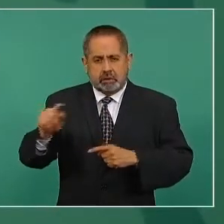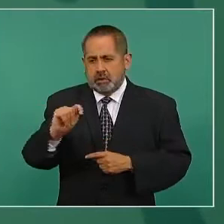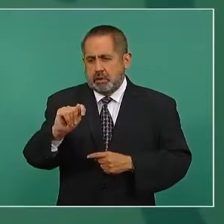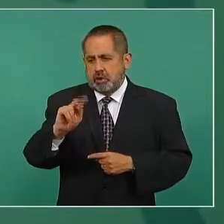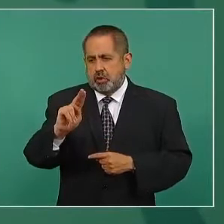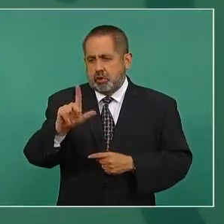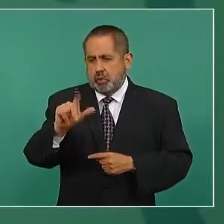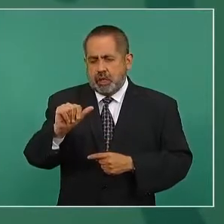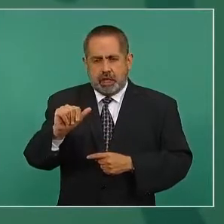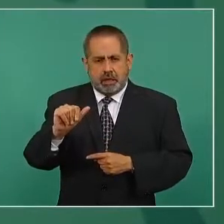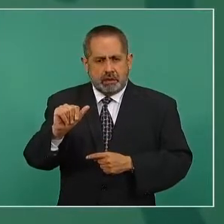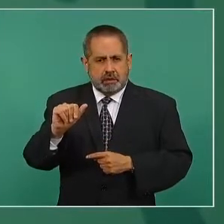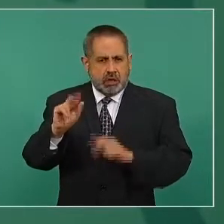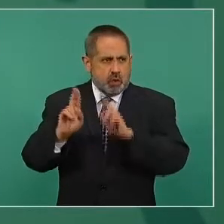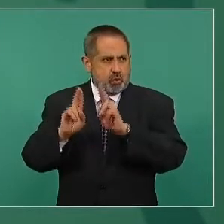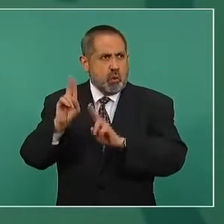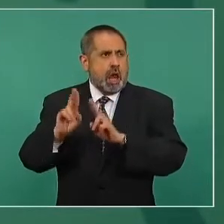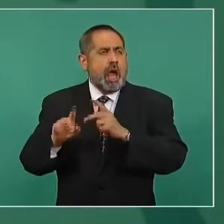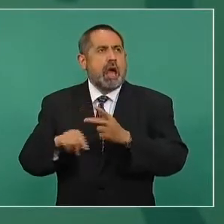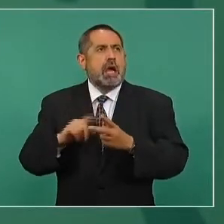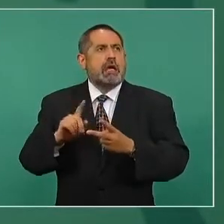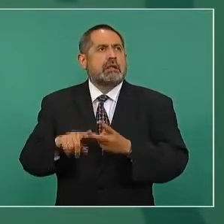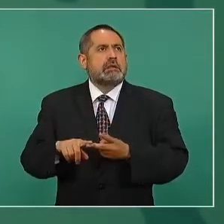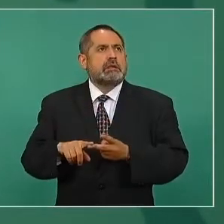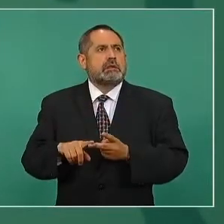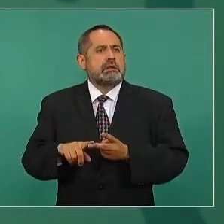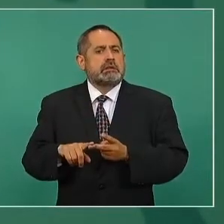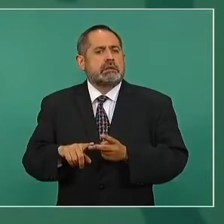Tula, vamos a